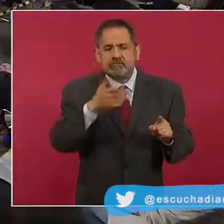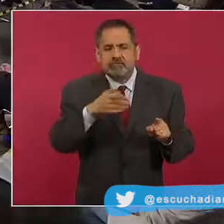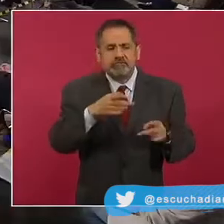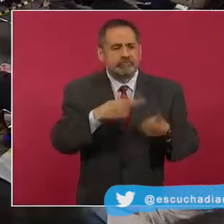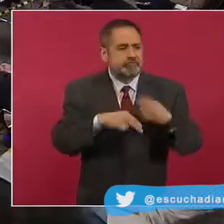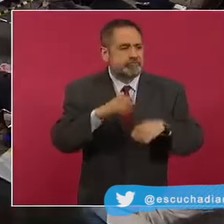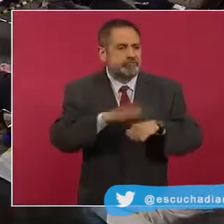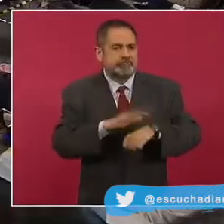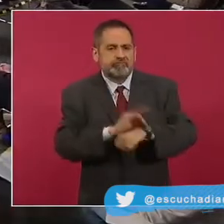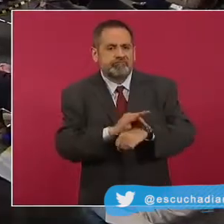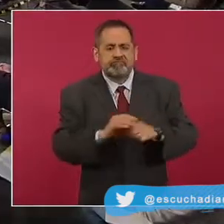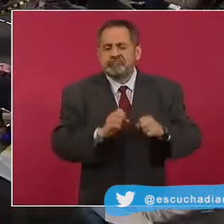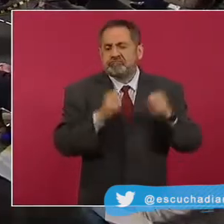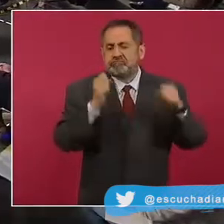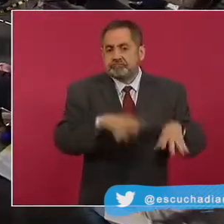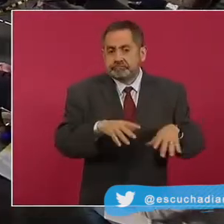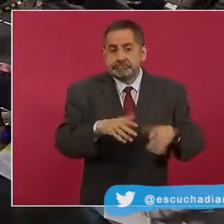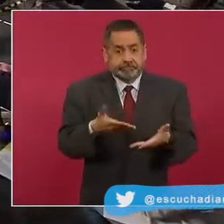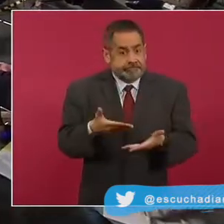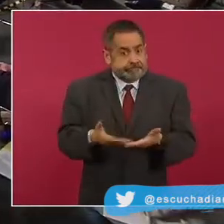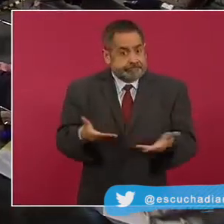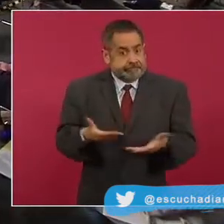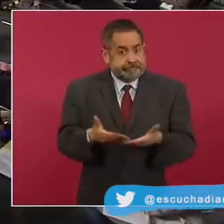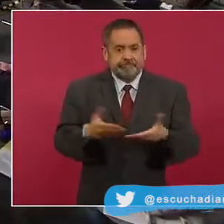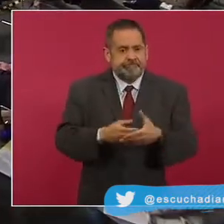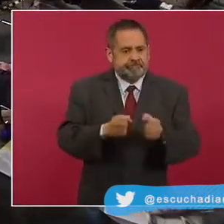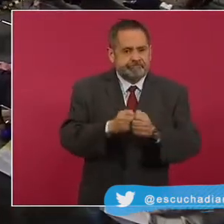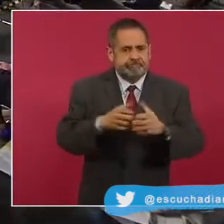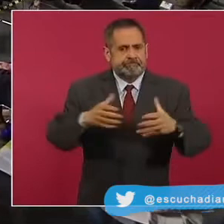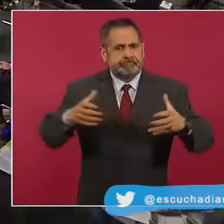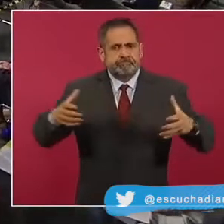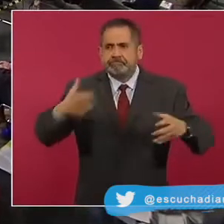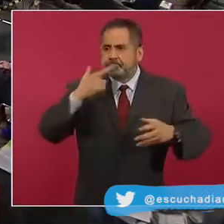arresto de jesús ramírez y además una multa